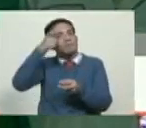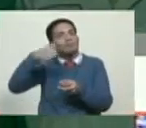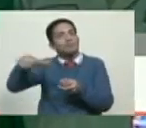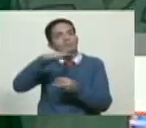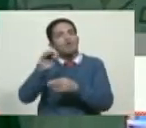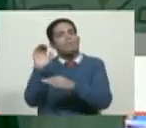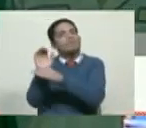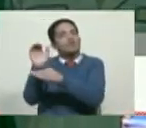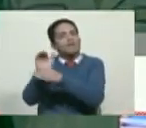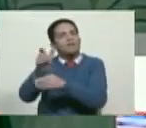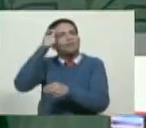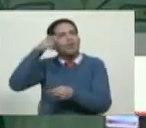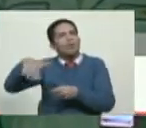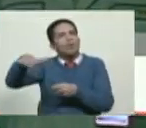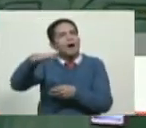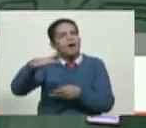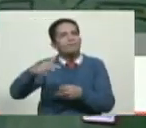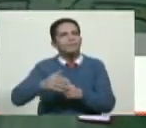protegiendo al pueblo